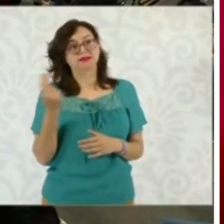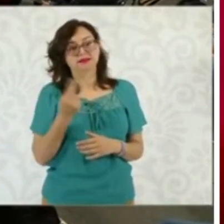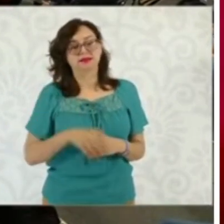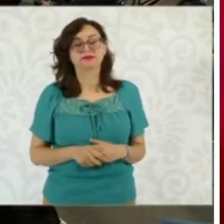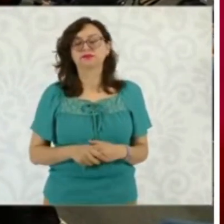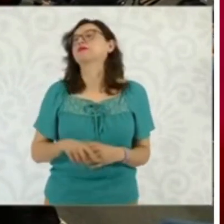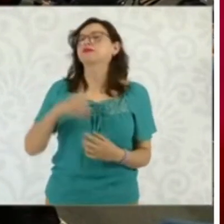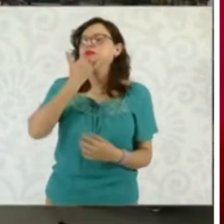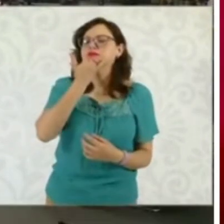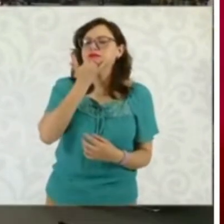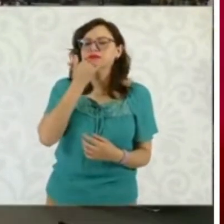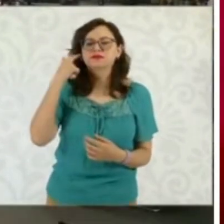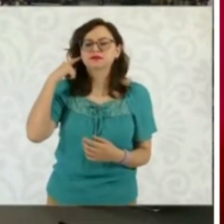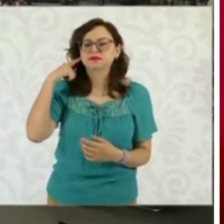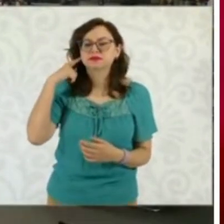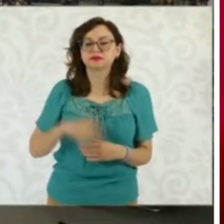¿Perdón?